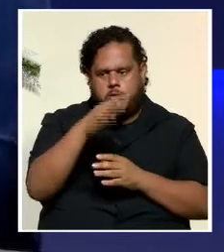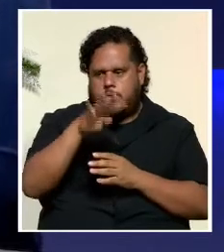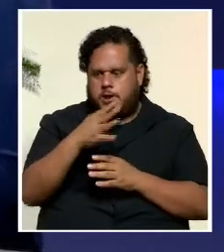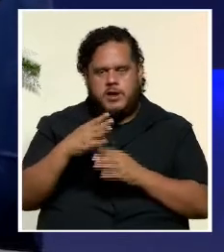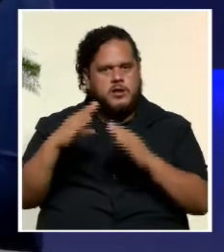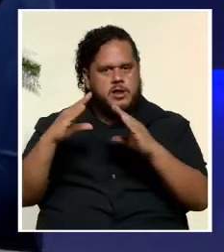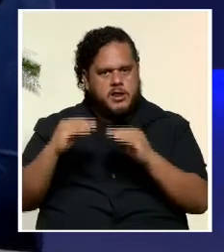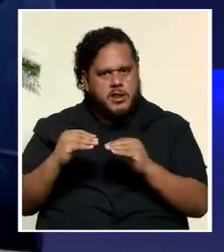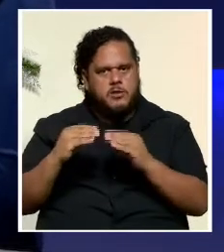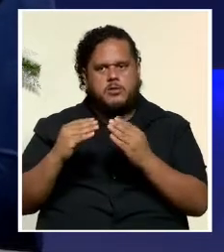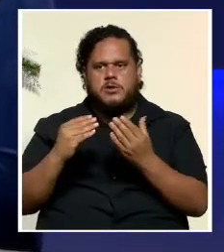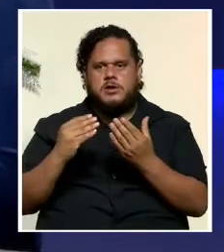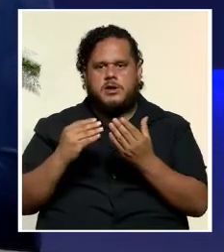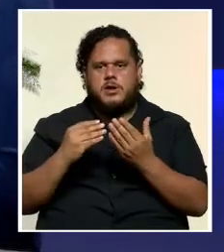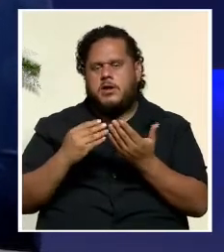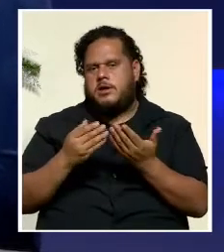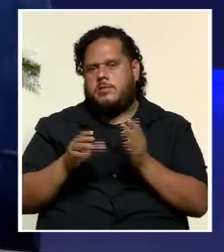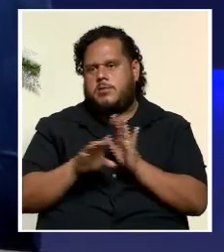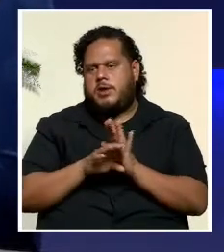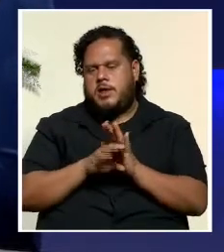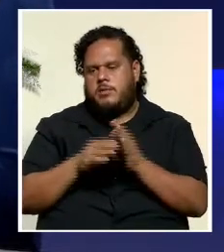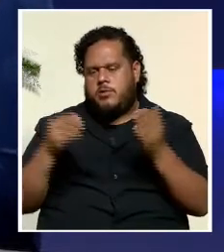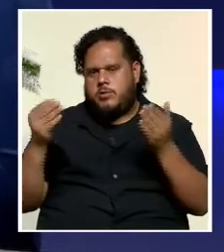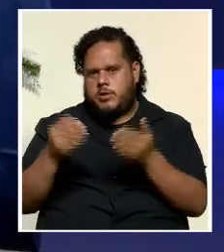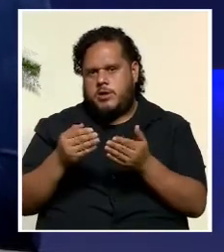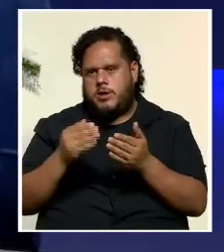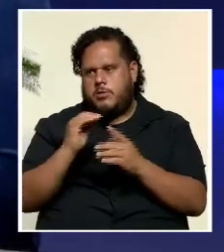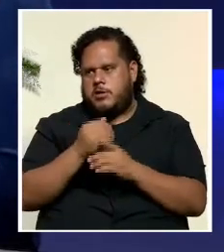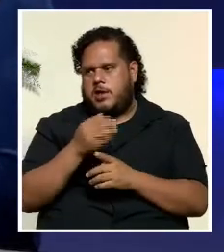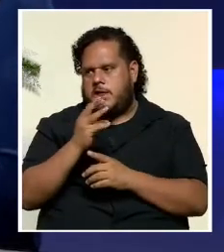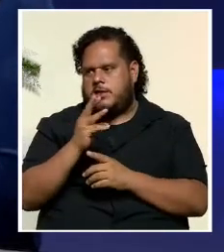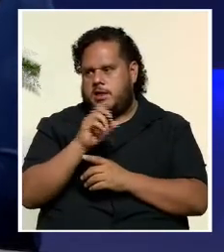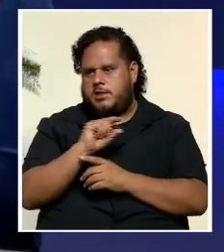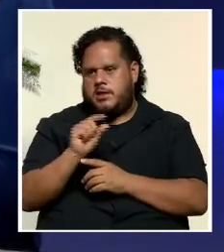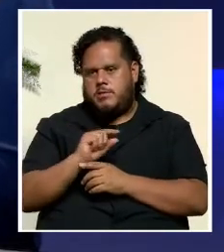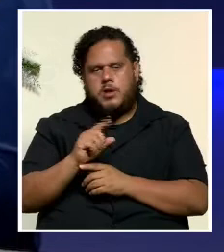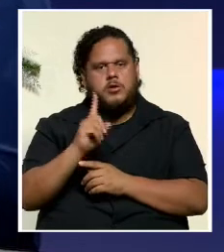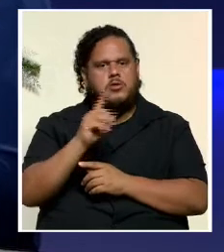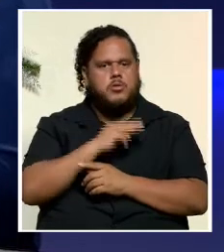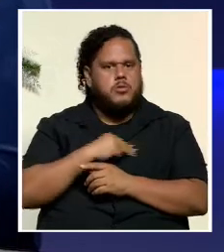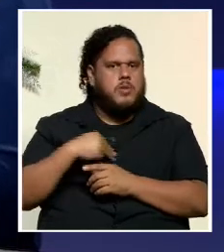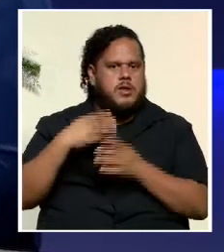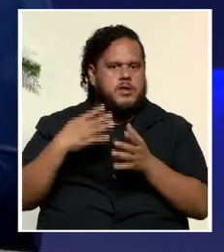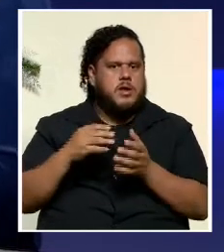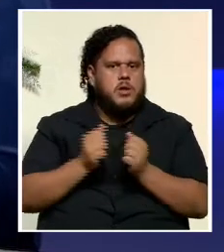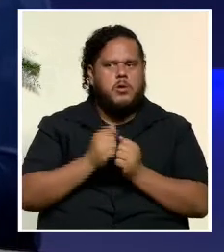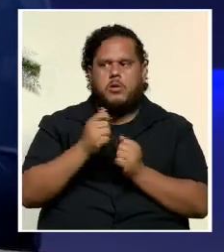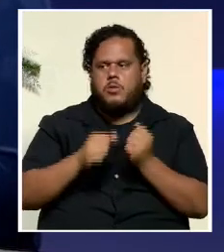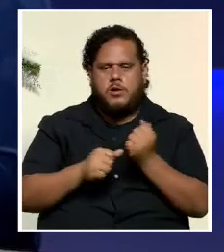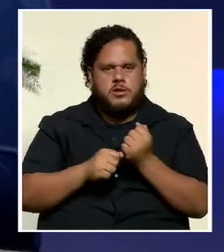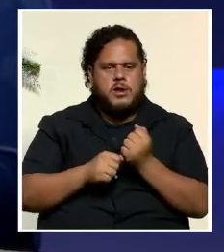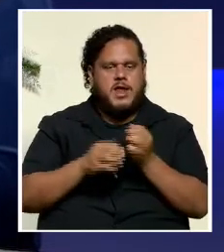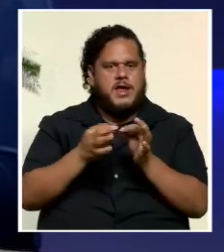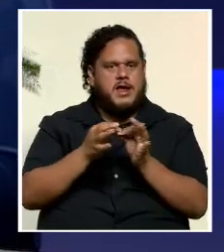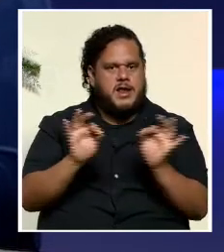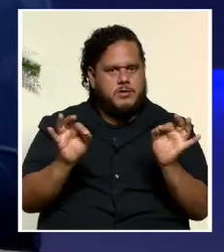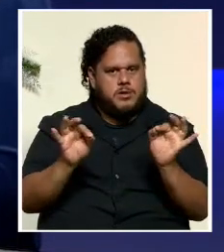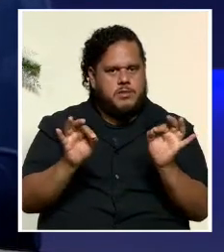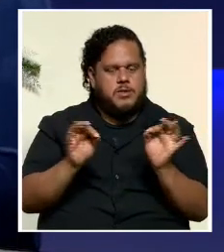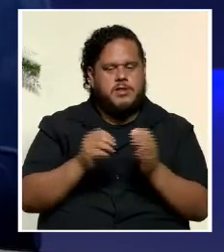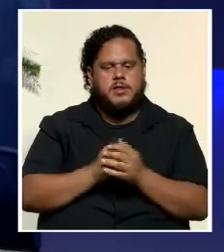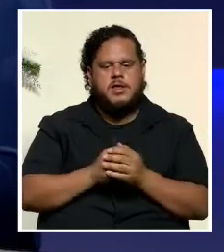el de turno, lo atendemos cada 6 semanas un magistrado con un auxiliar gratuitamente,